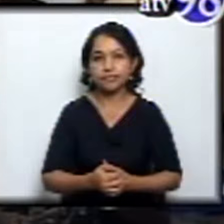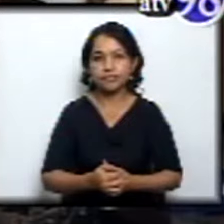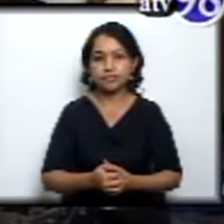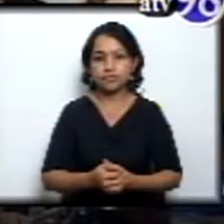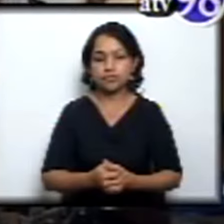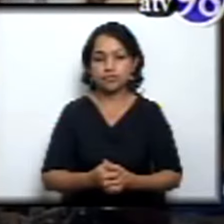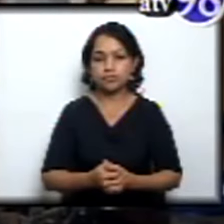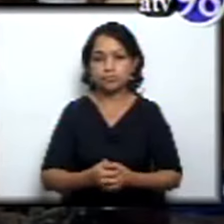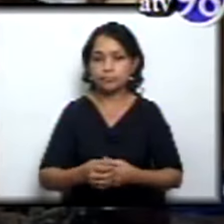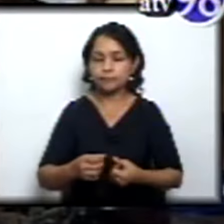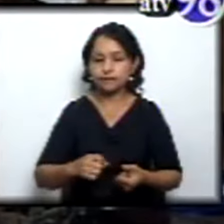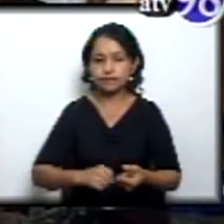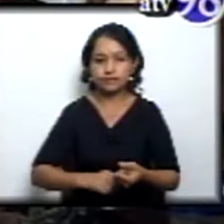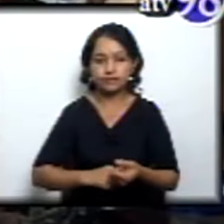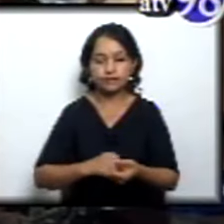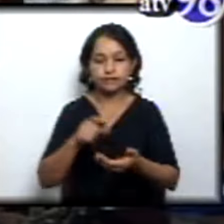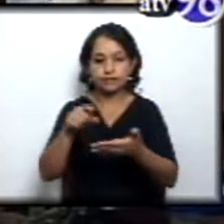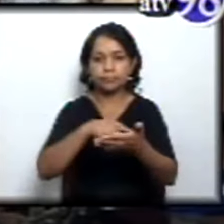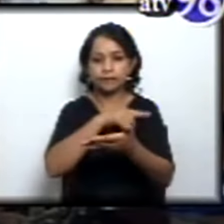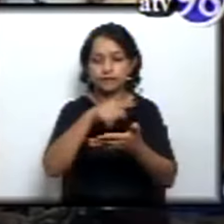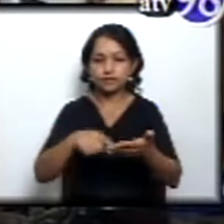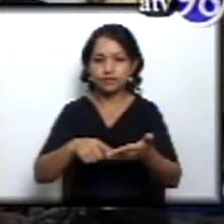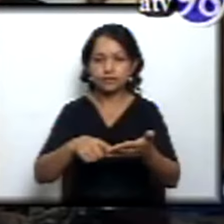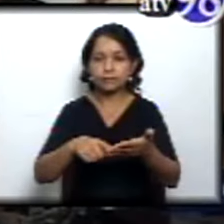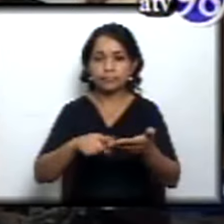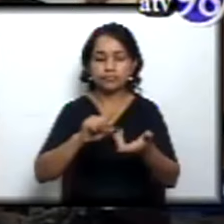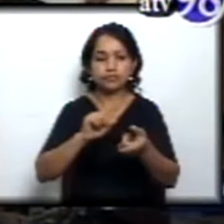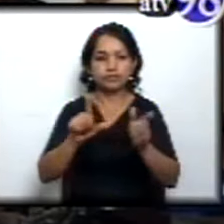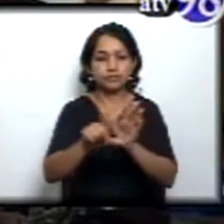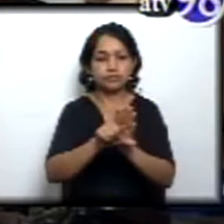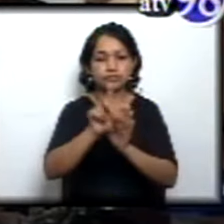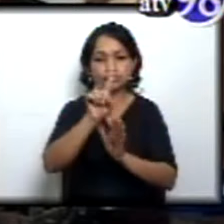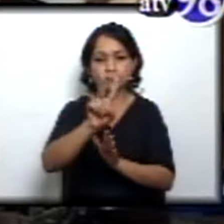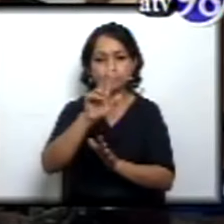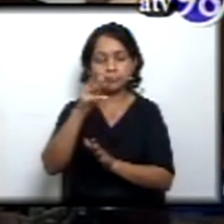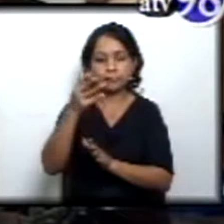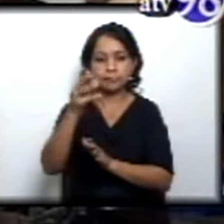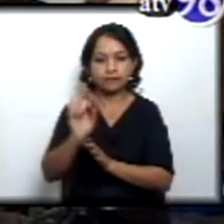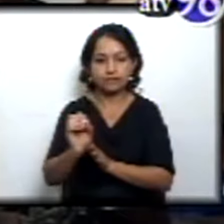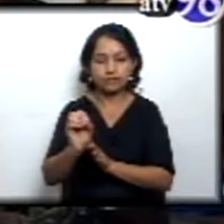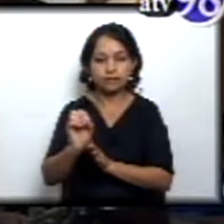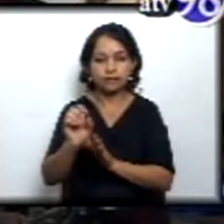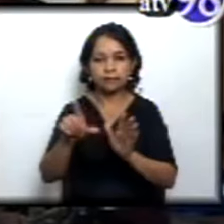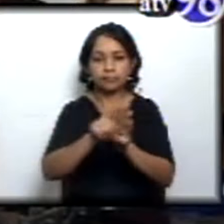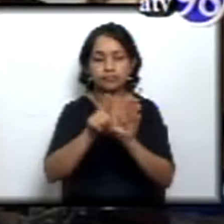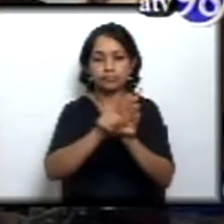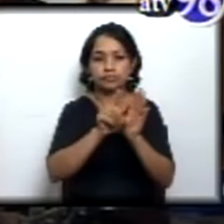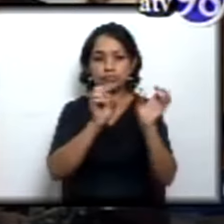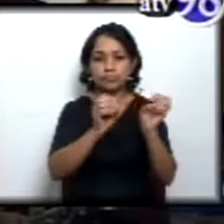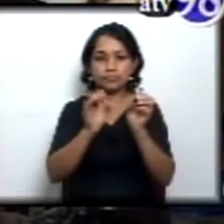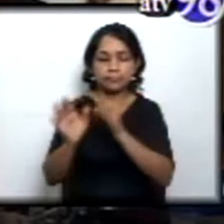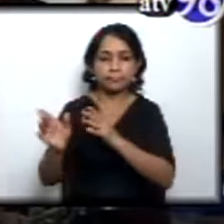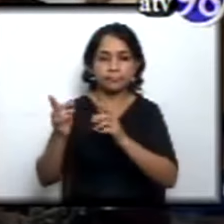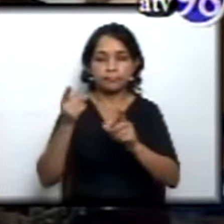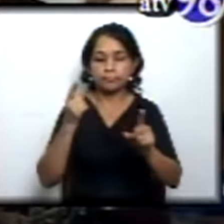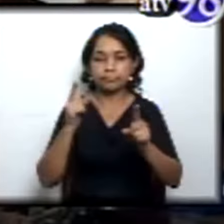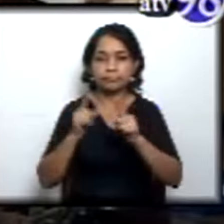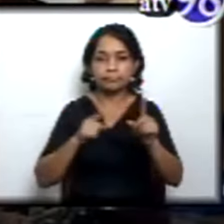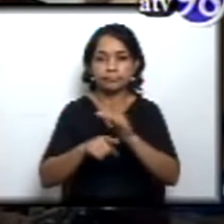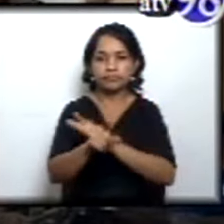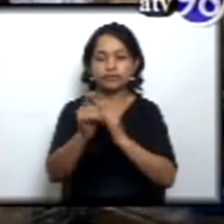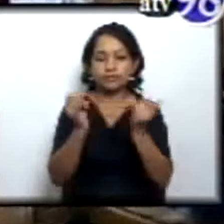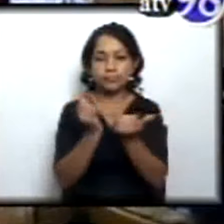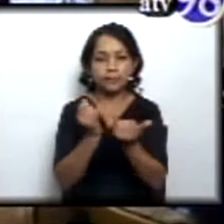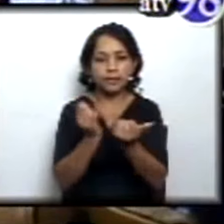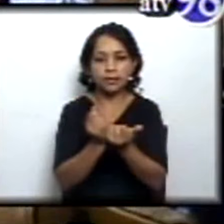votar a favor de esta reforma, la ley 290, que es la ley de organización, competencias y procedimientos